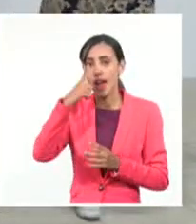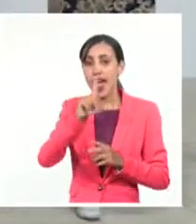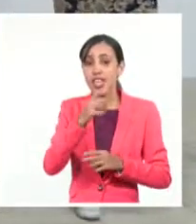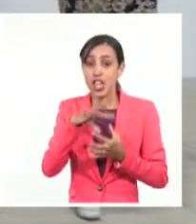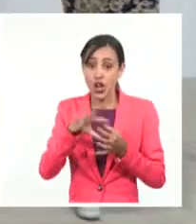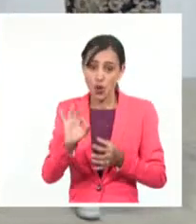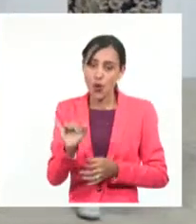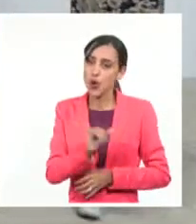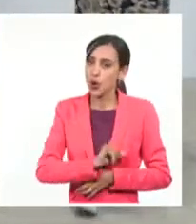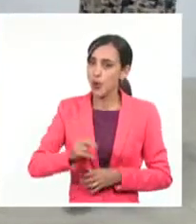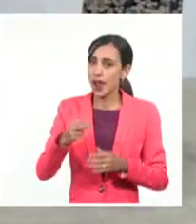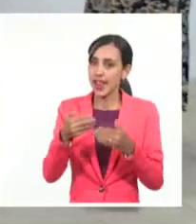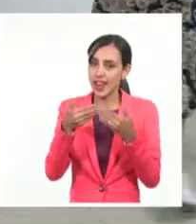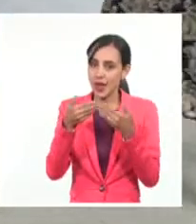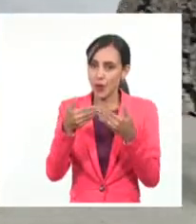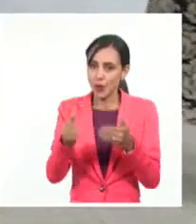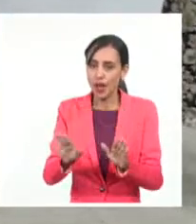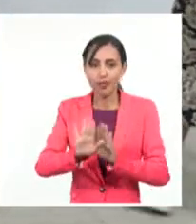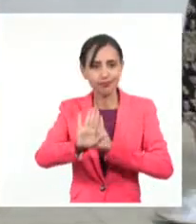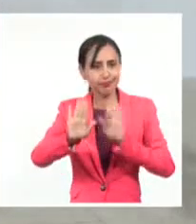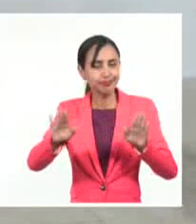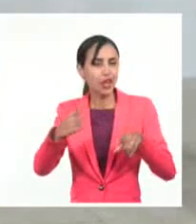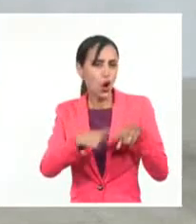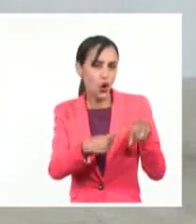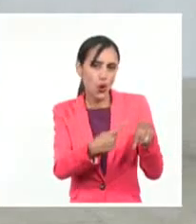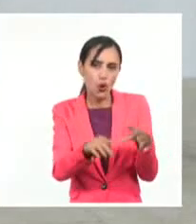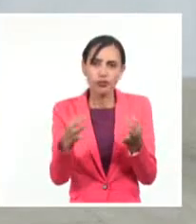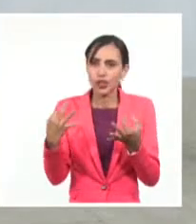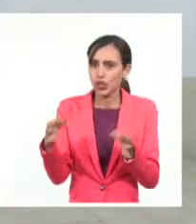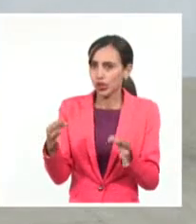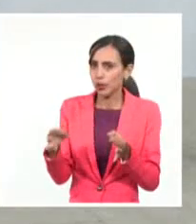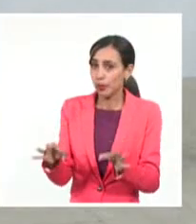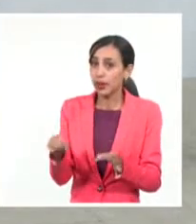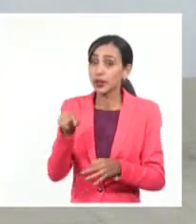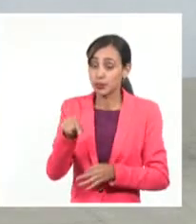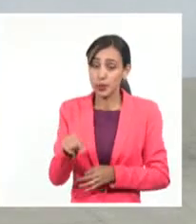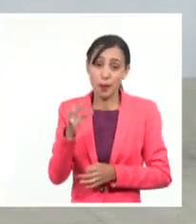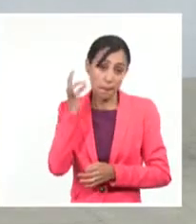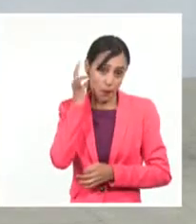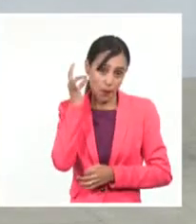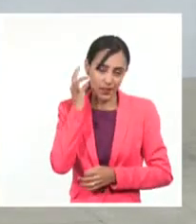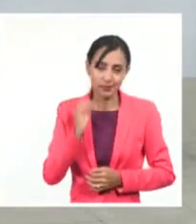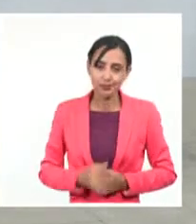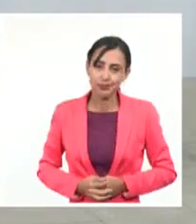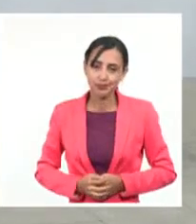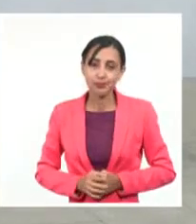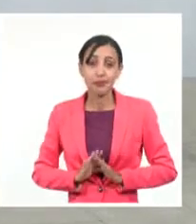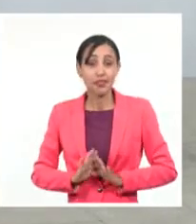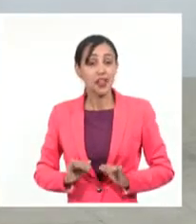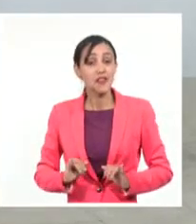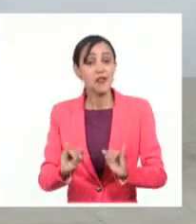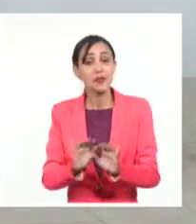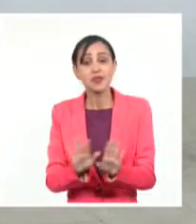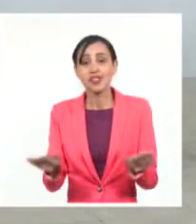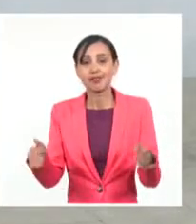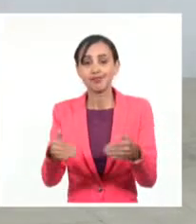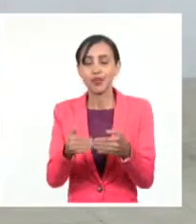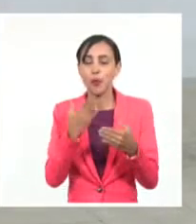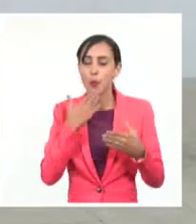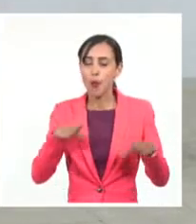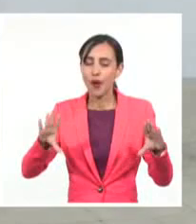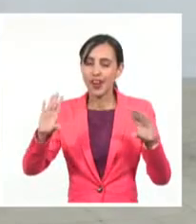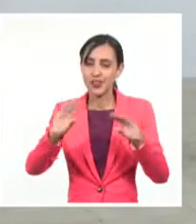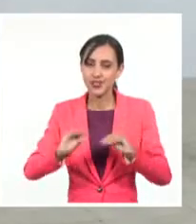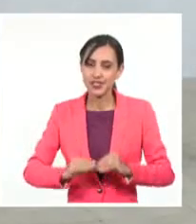quedará inaugurada una muestra de objetos y documentos alusivos a María Núñez con esta información me despido tenga usted